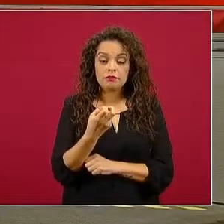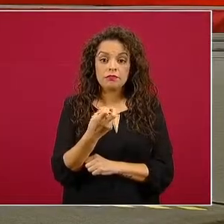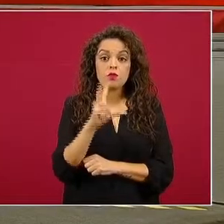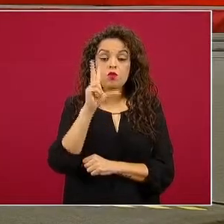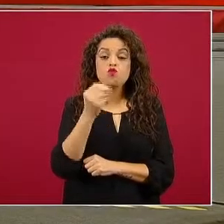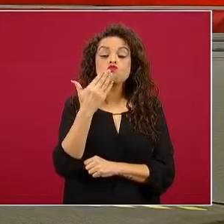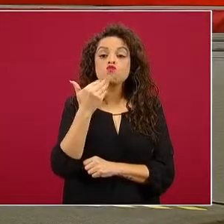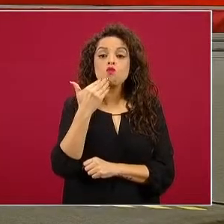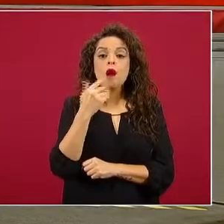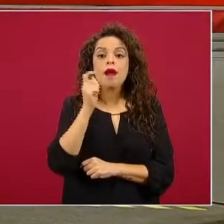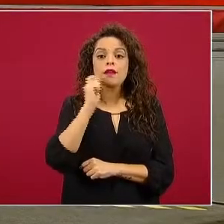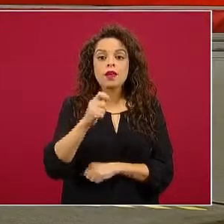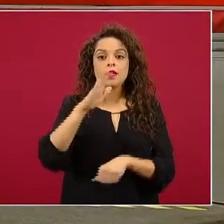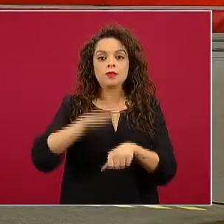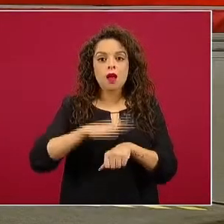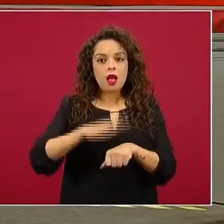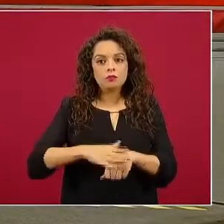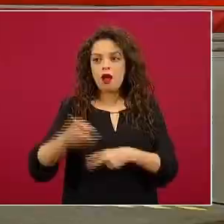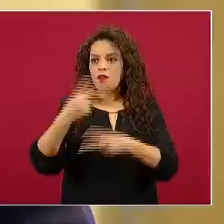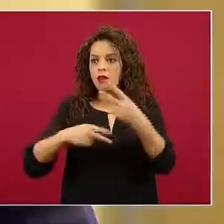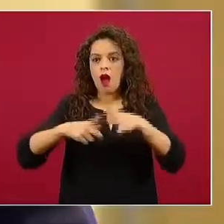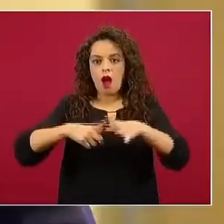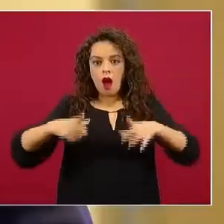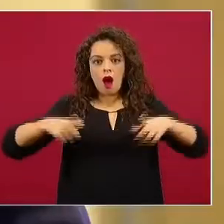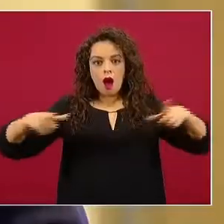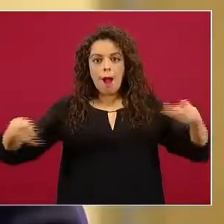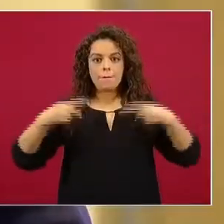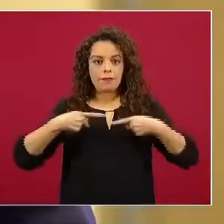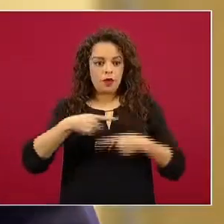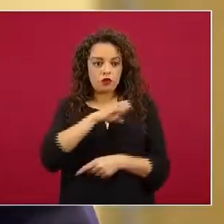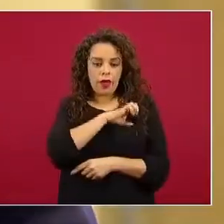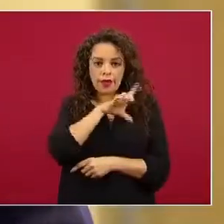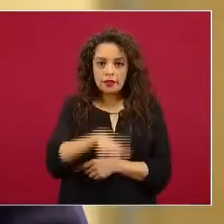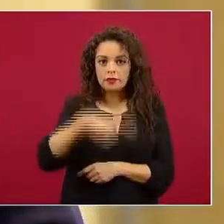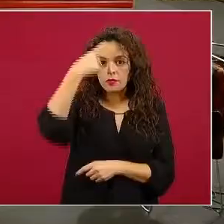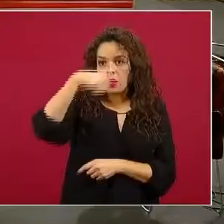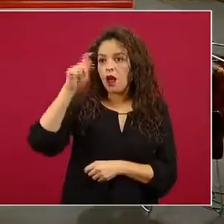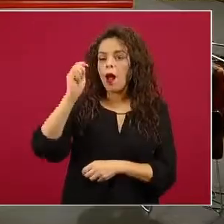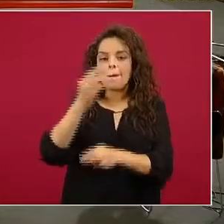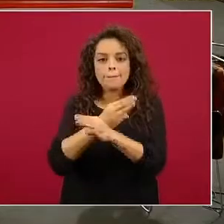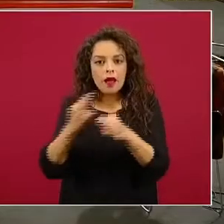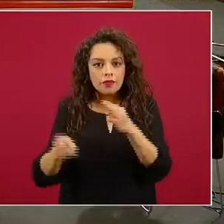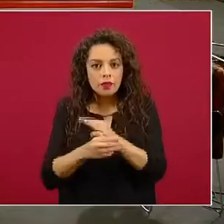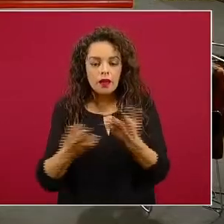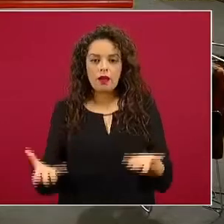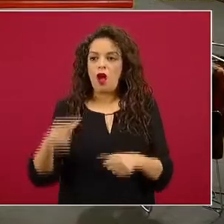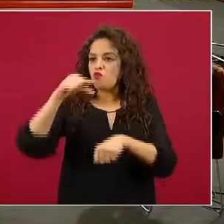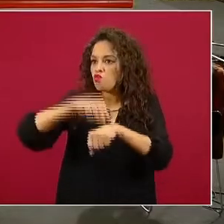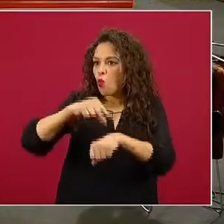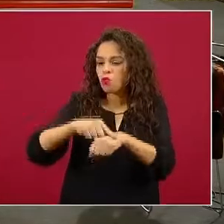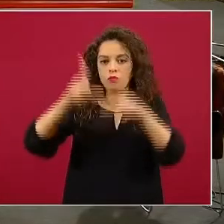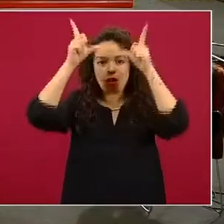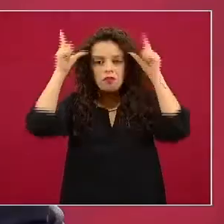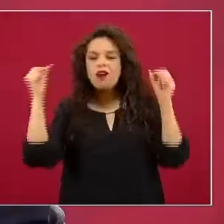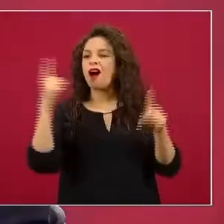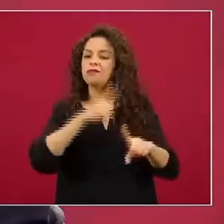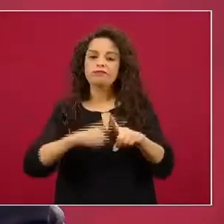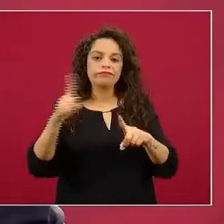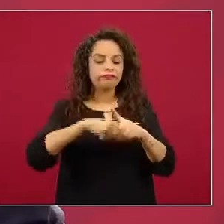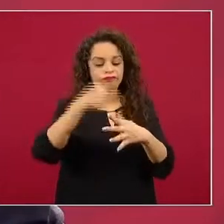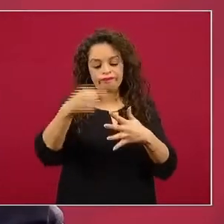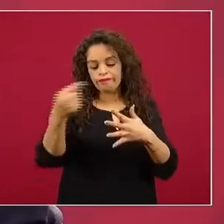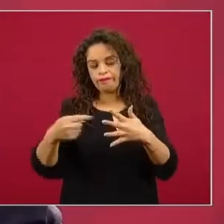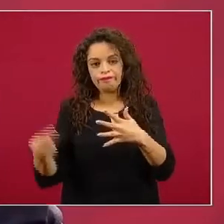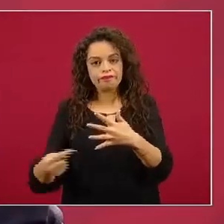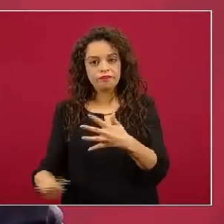de personas especialistas, en infraestructura, en equipamiento, etcétera, etcétera. En su momento se pretendía